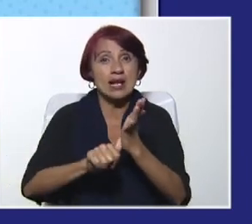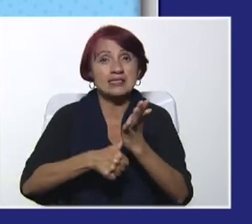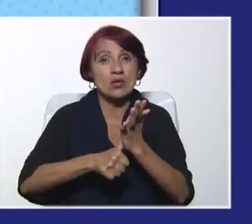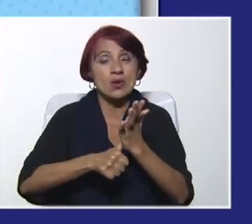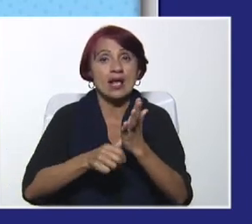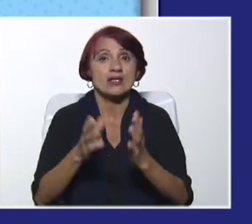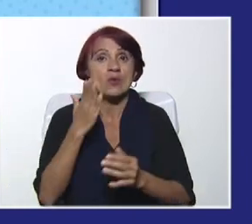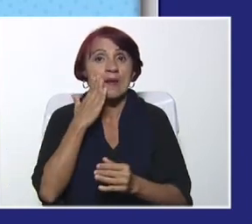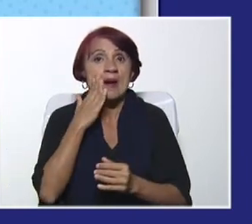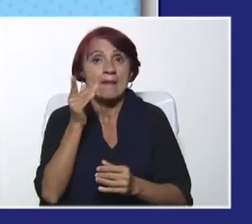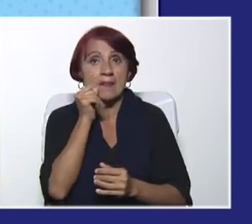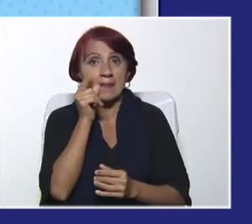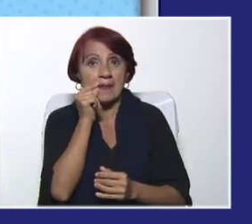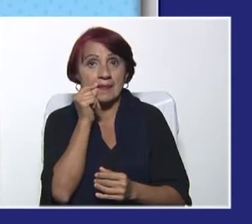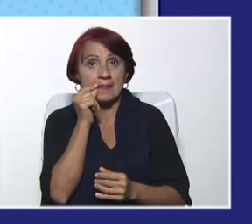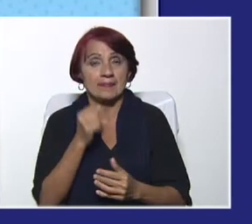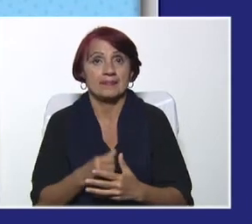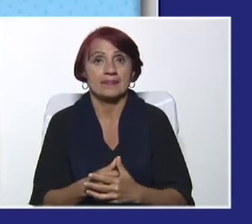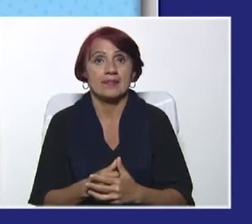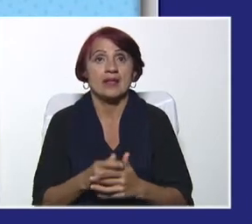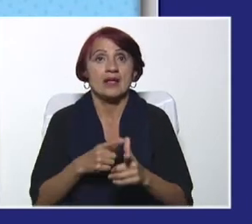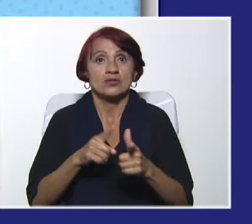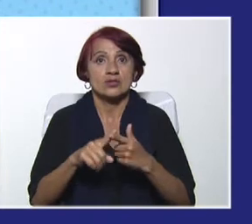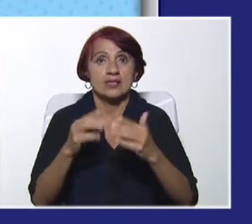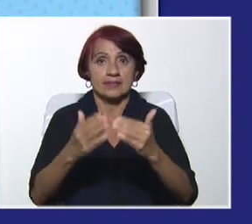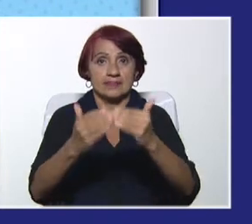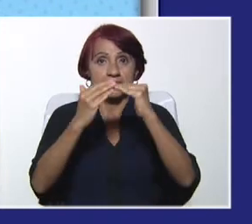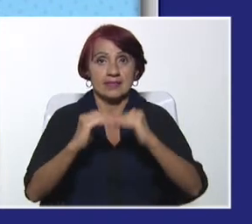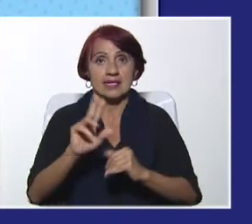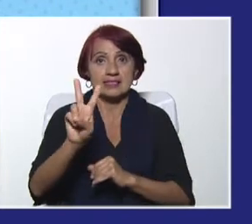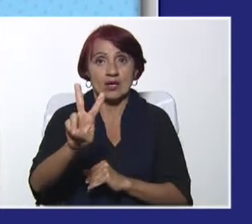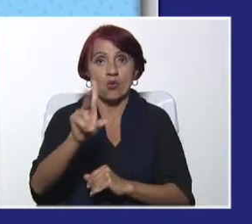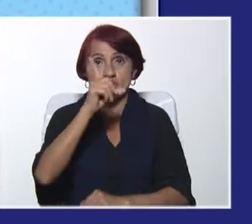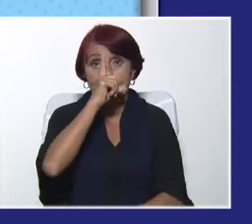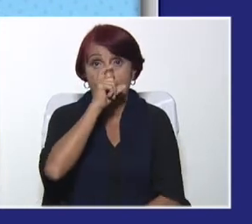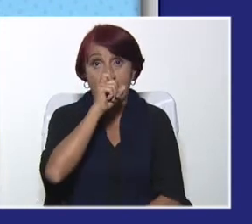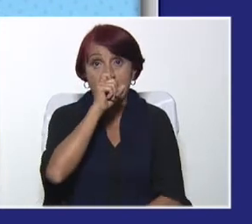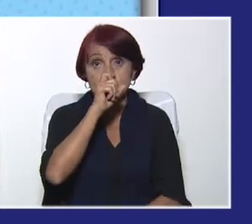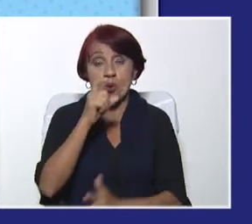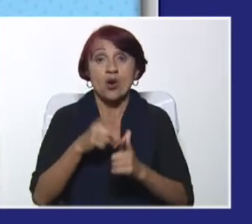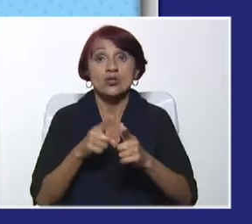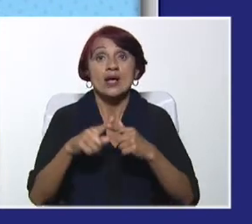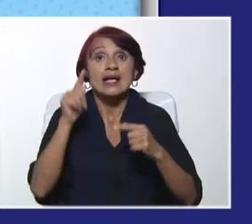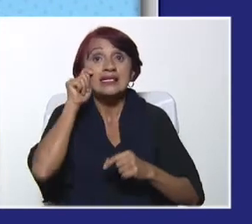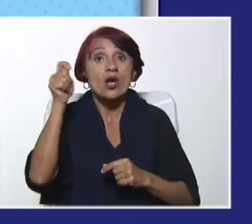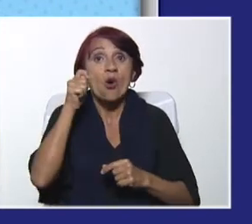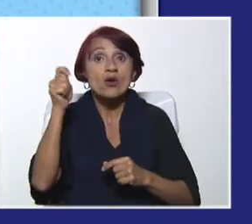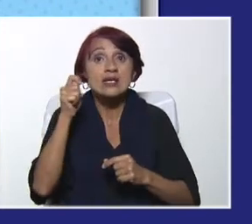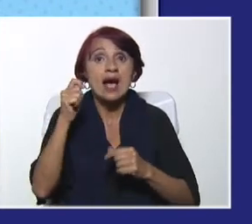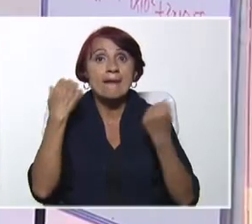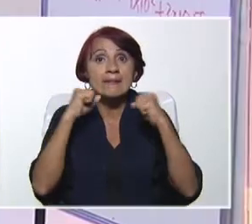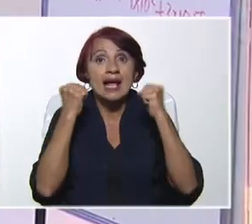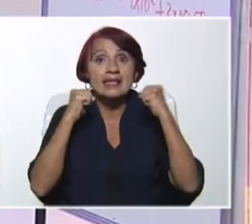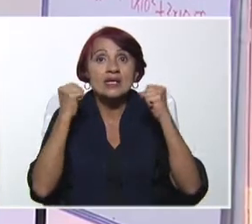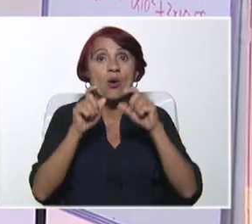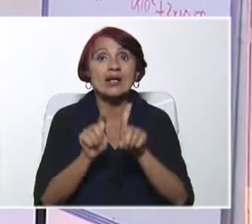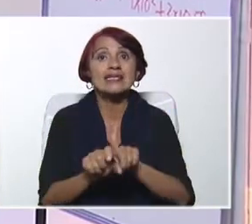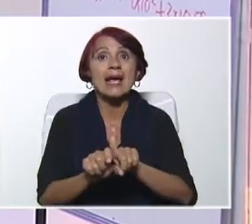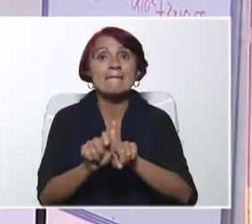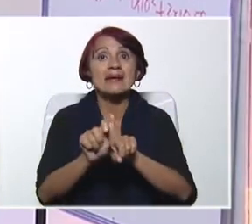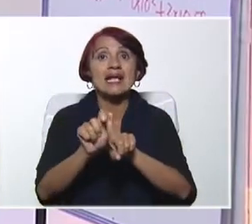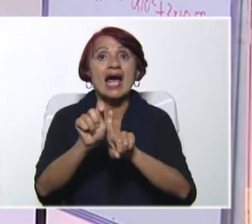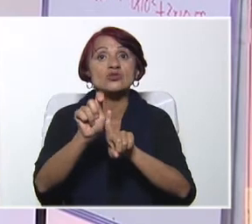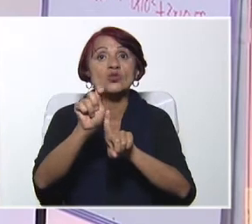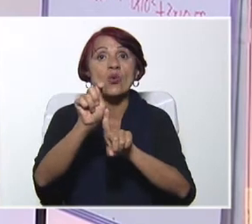representante. Pasemos ahora con segundo año. El referente teórico práctico es temperatura